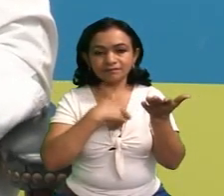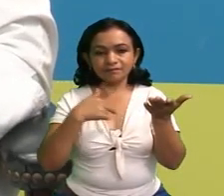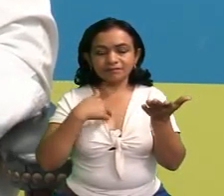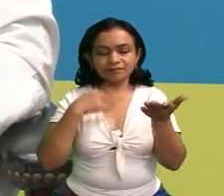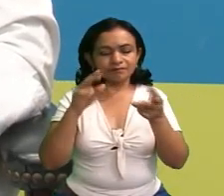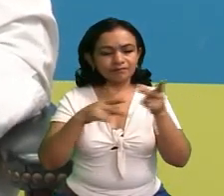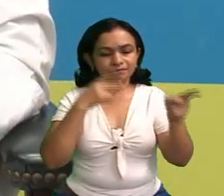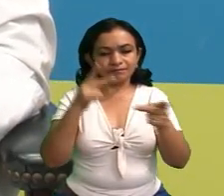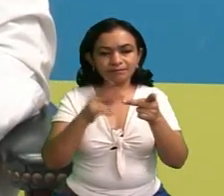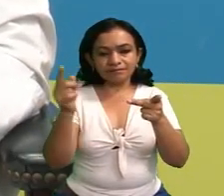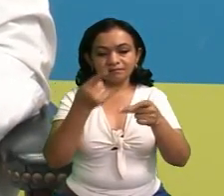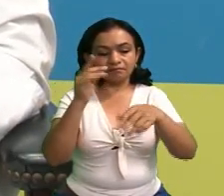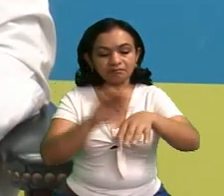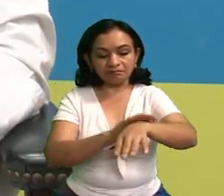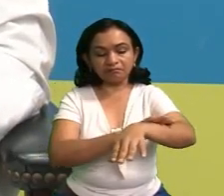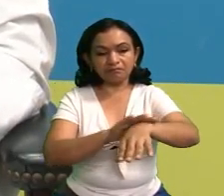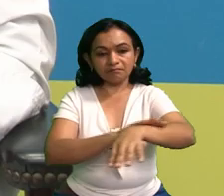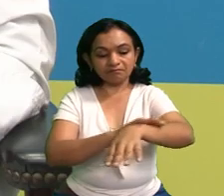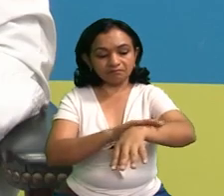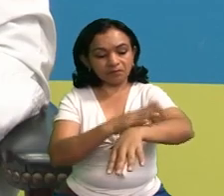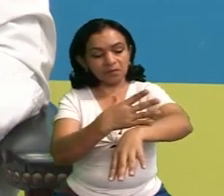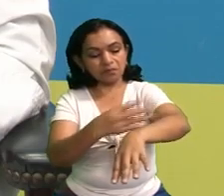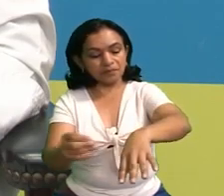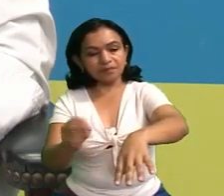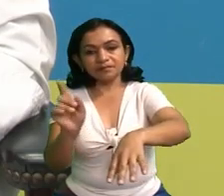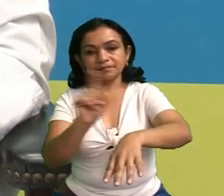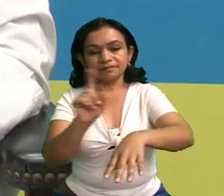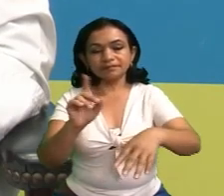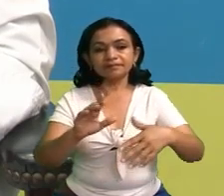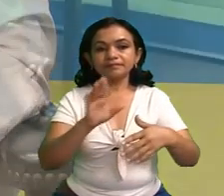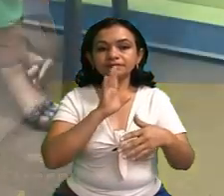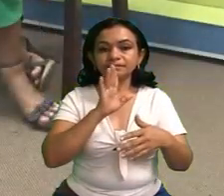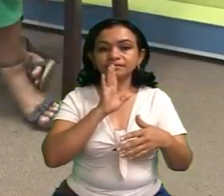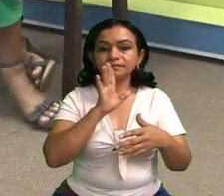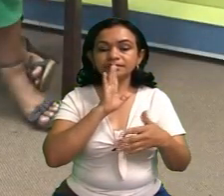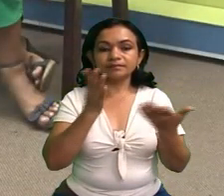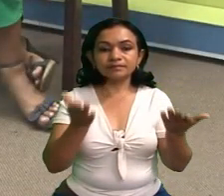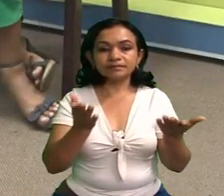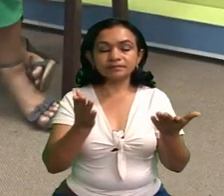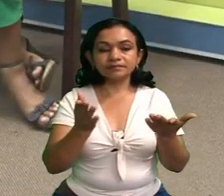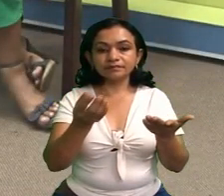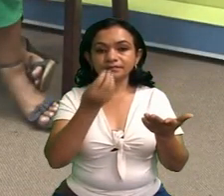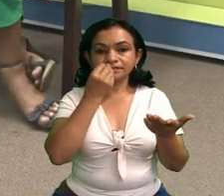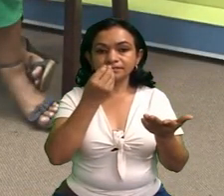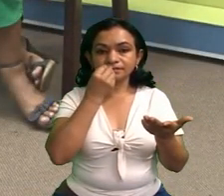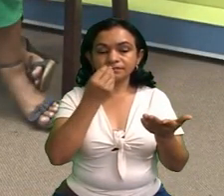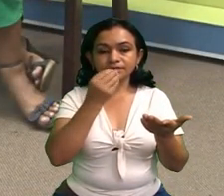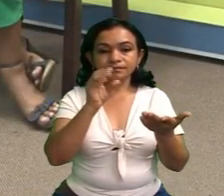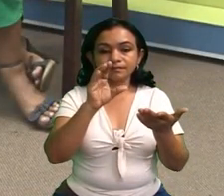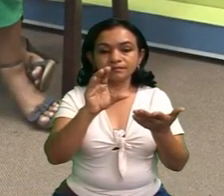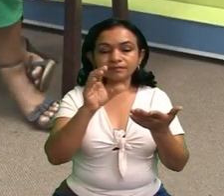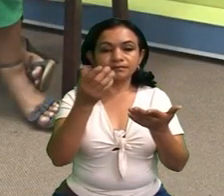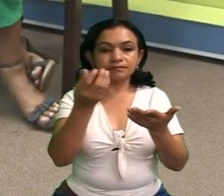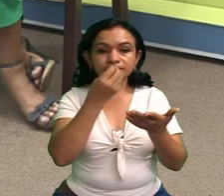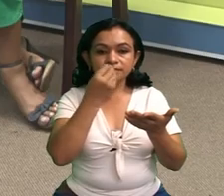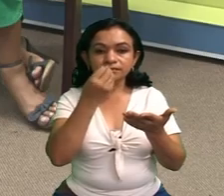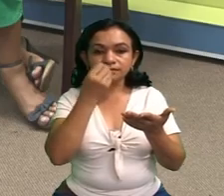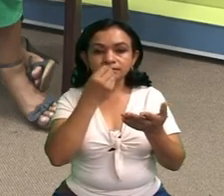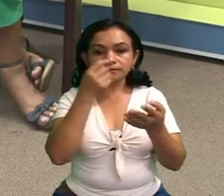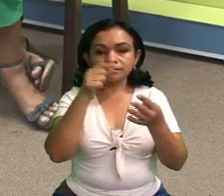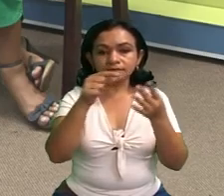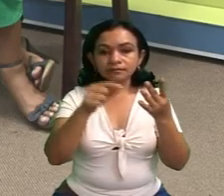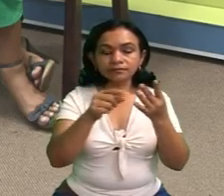tratamiento único para que la celulitis se borre. Cuando hablamos de alimentos como los carbohidratos, ¿qué tipo de